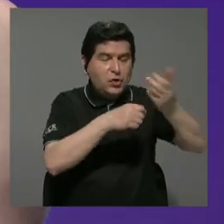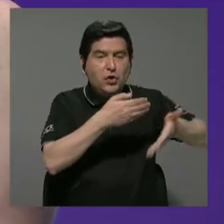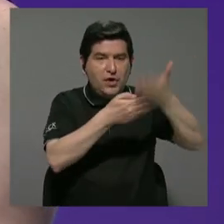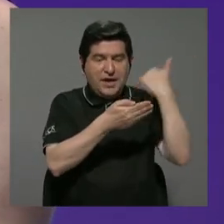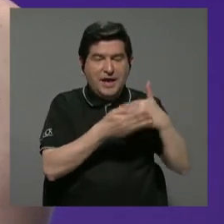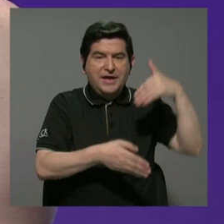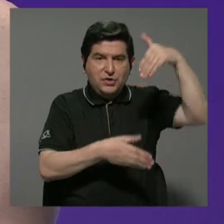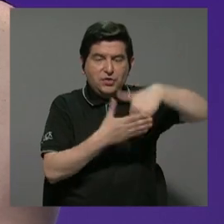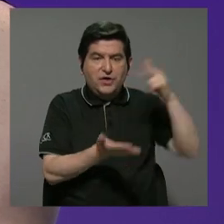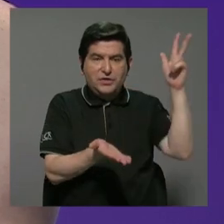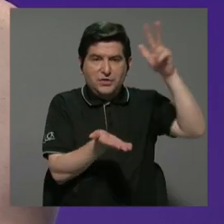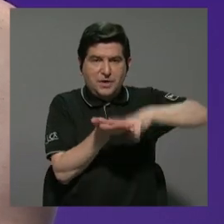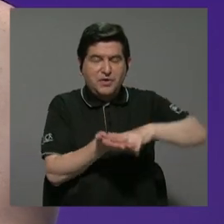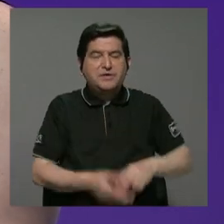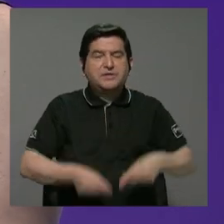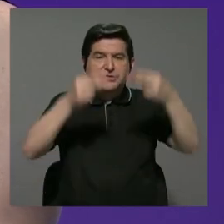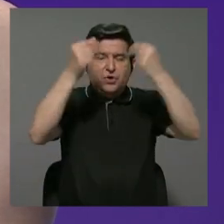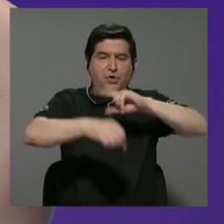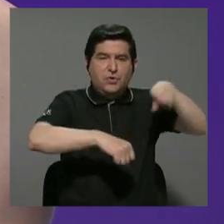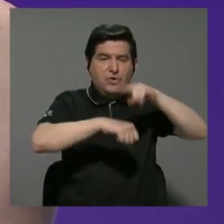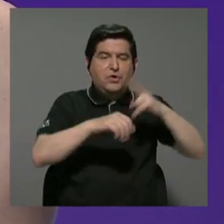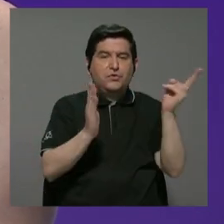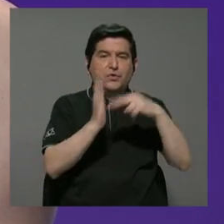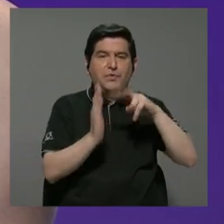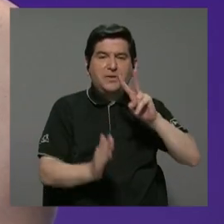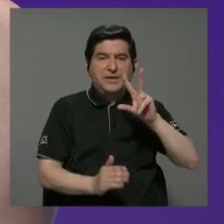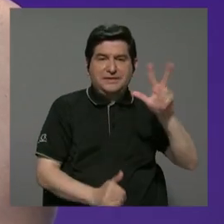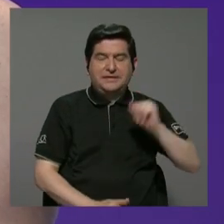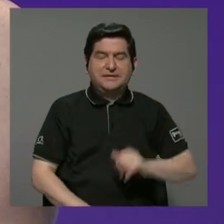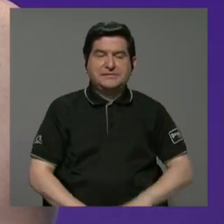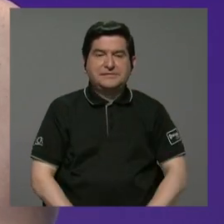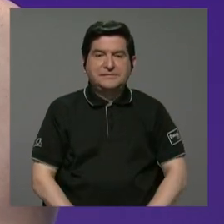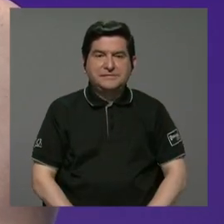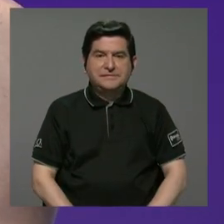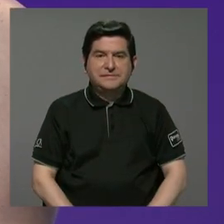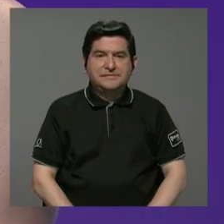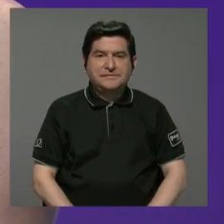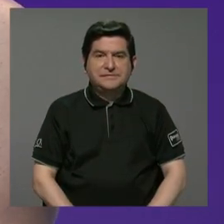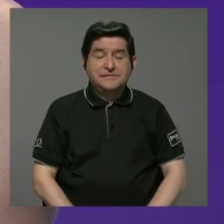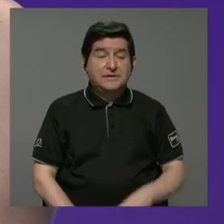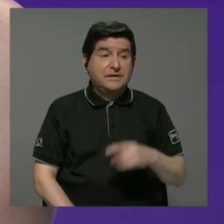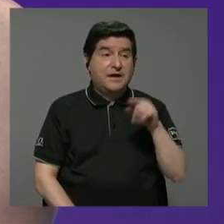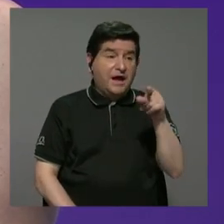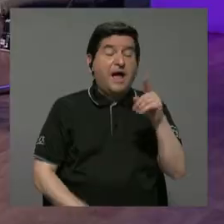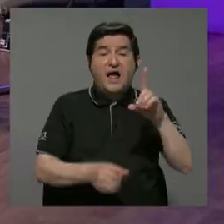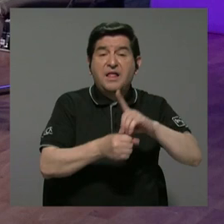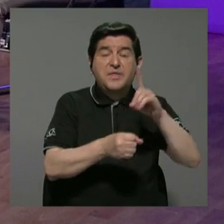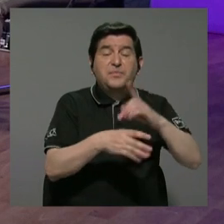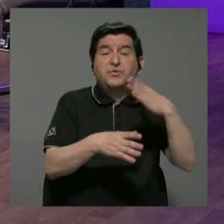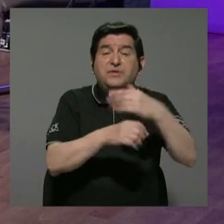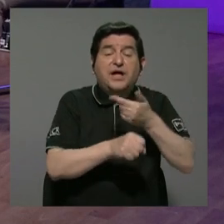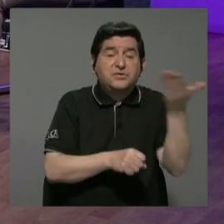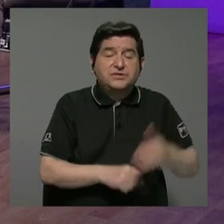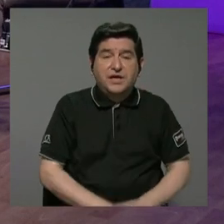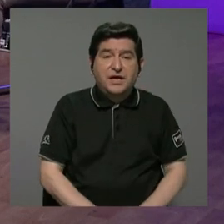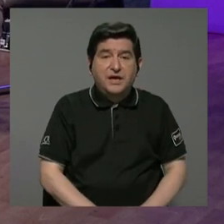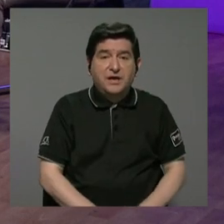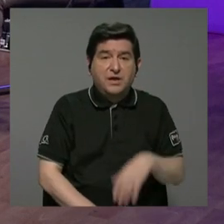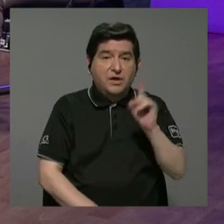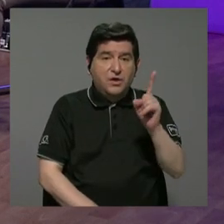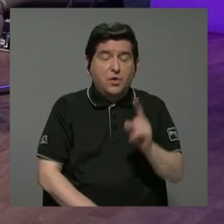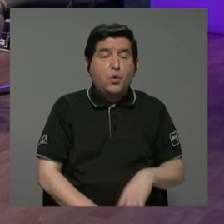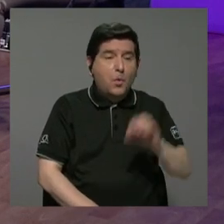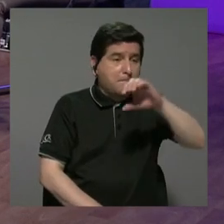en el marco de la aprobación del presupuesto ordinario para el 2023. Lo que hicieron los diputados fue tomar una partida,